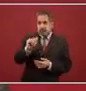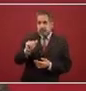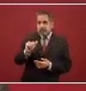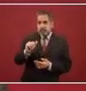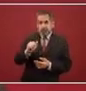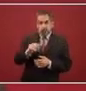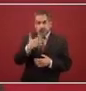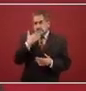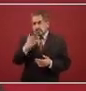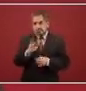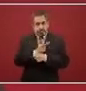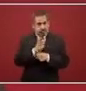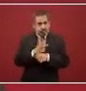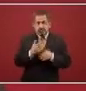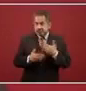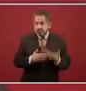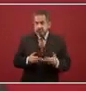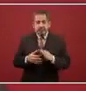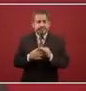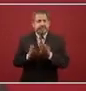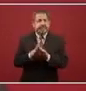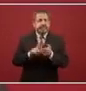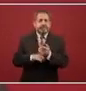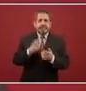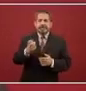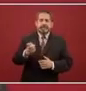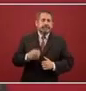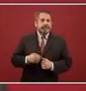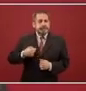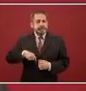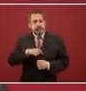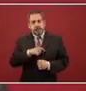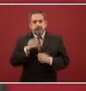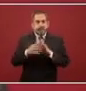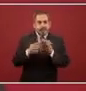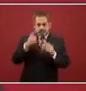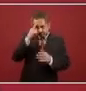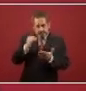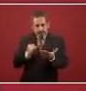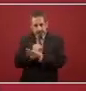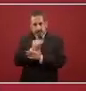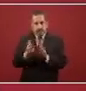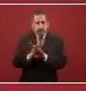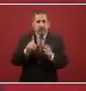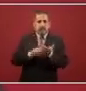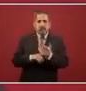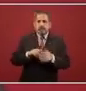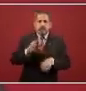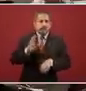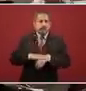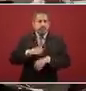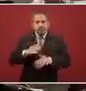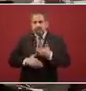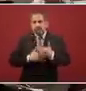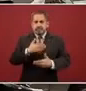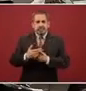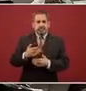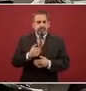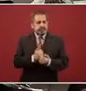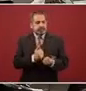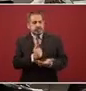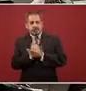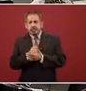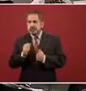la convocatoria, y por supuesto hemos decidido que vamos a actuar de manera muy acelerada con el respaldo